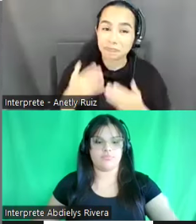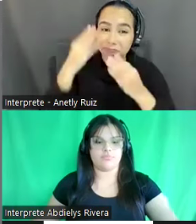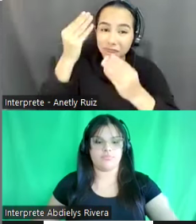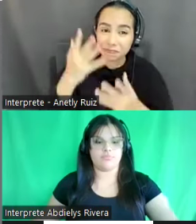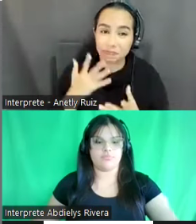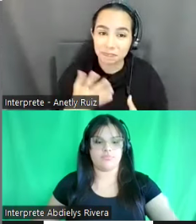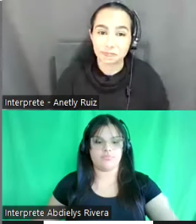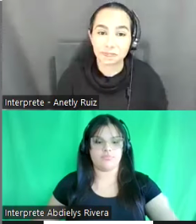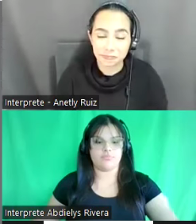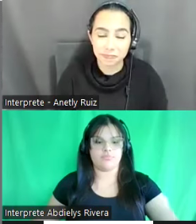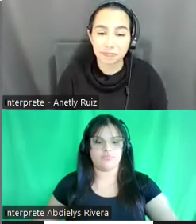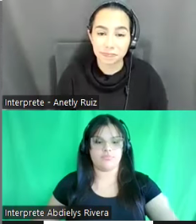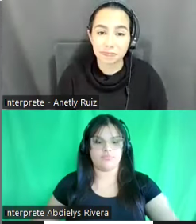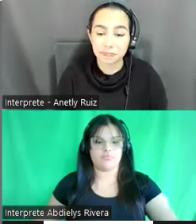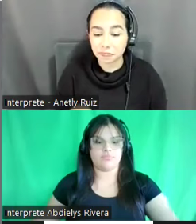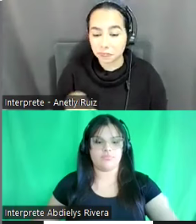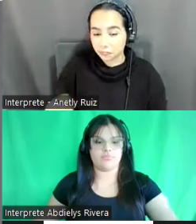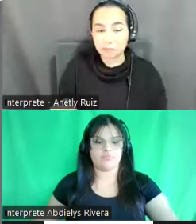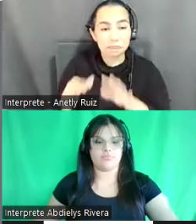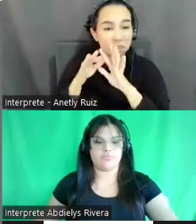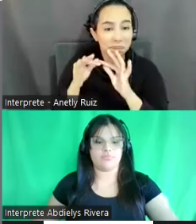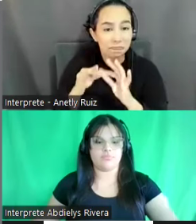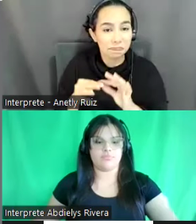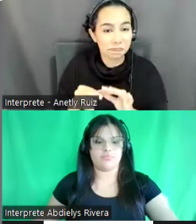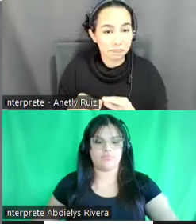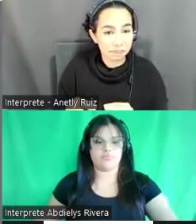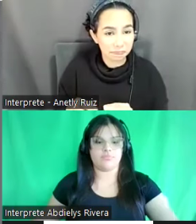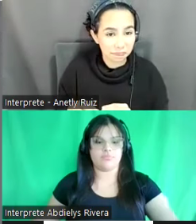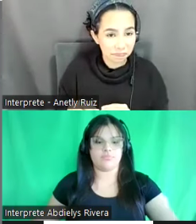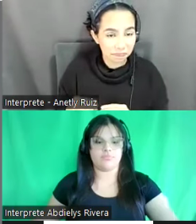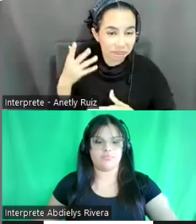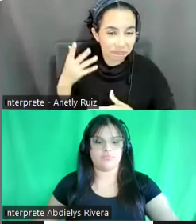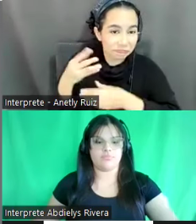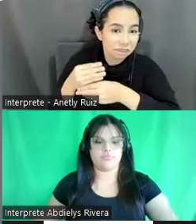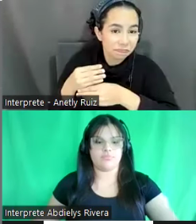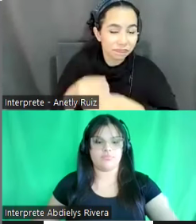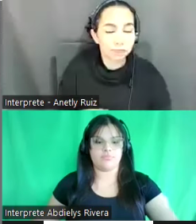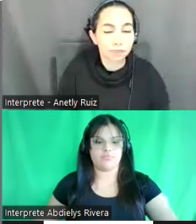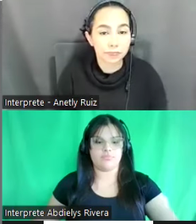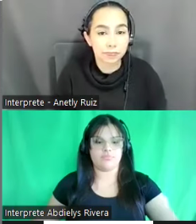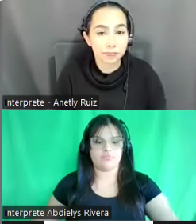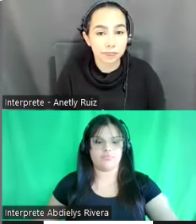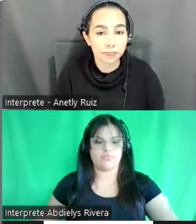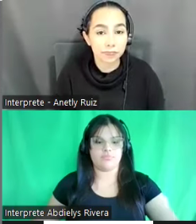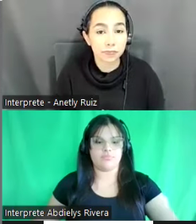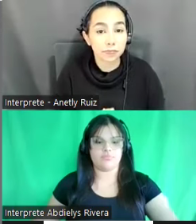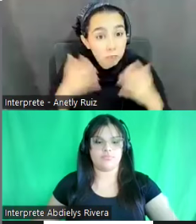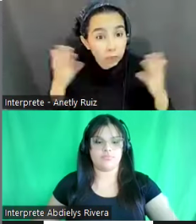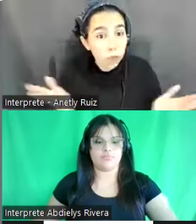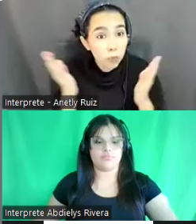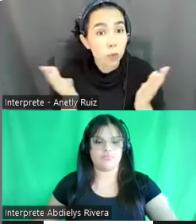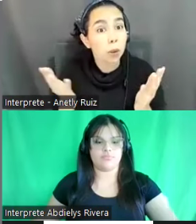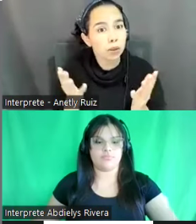brindada. Me gustaría leer algunos de los comentarios que se van incluyendo en el chat. Los invitamos, ¿verdad?, que ciertamente